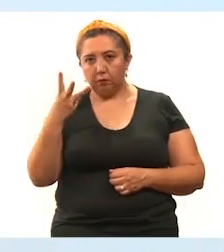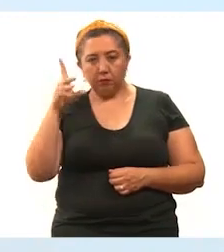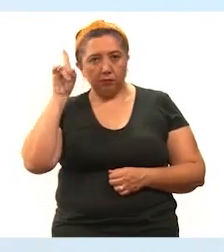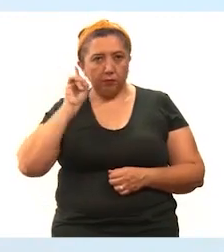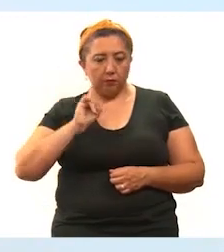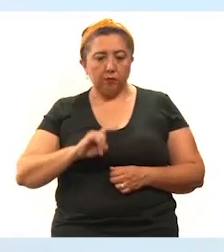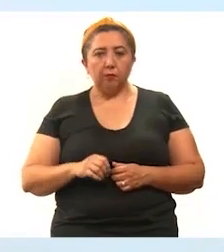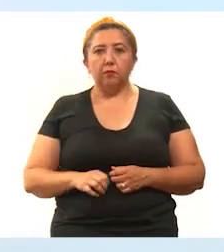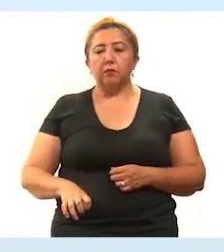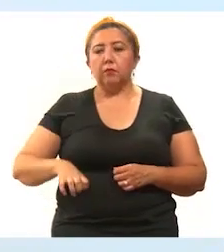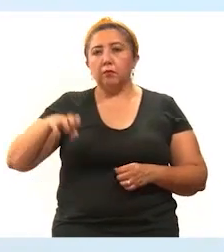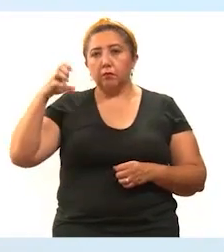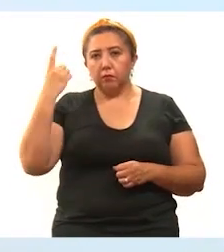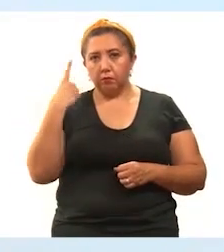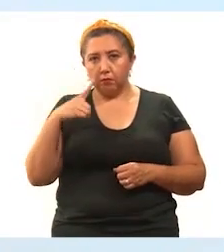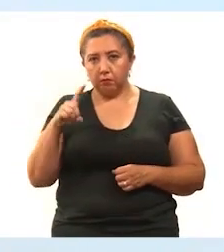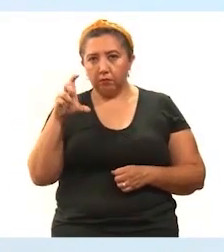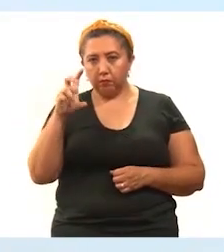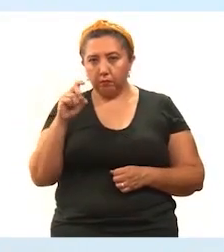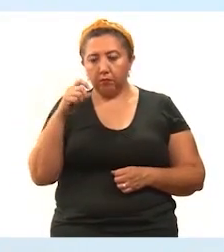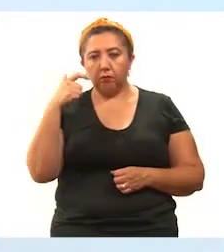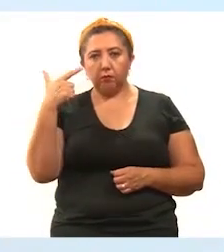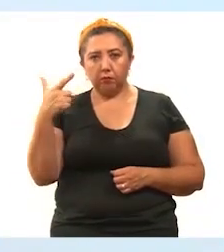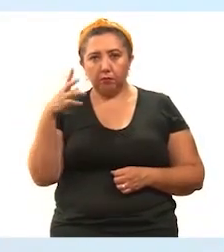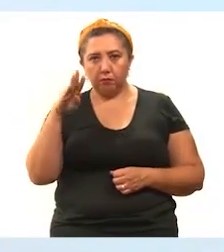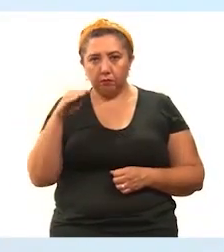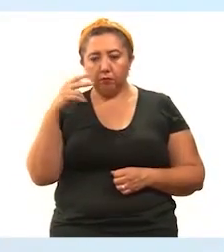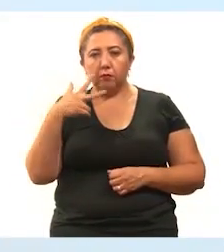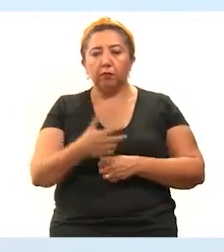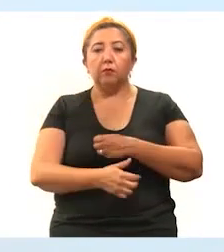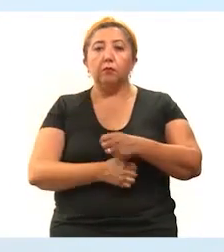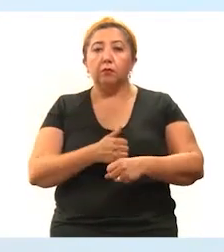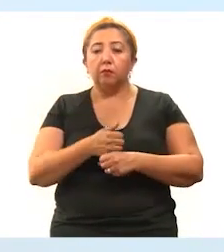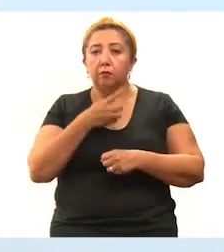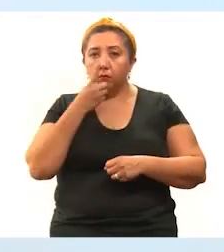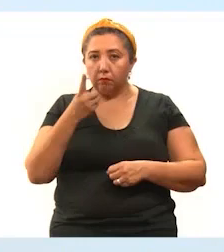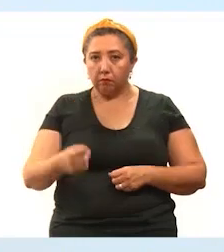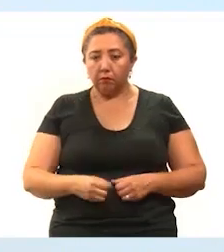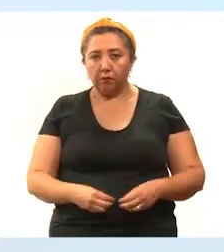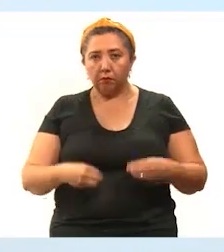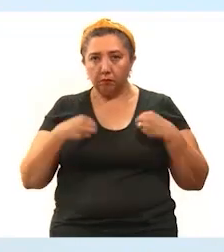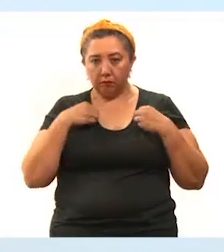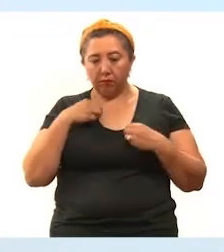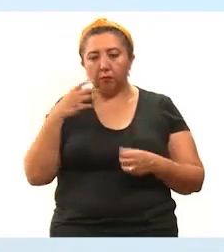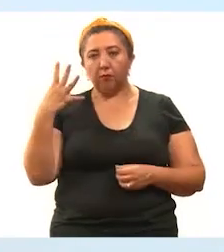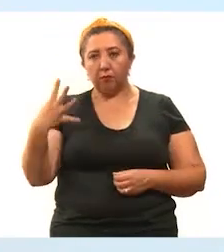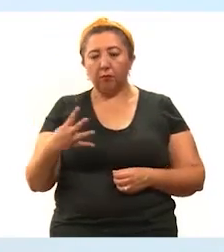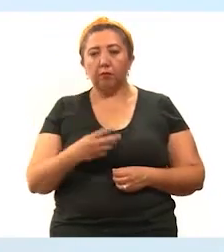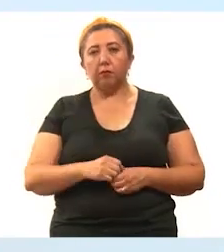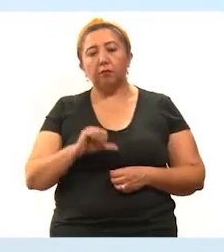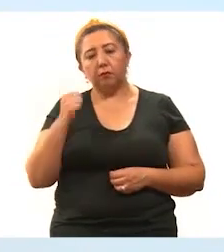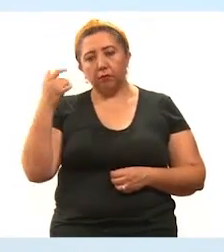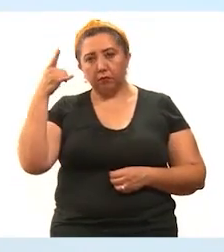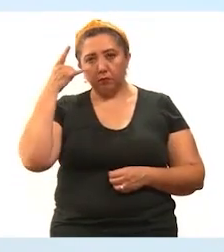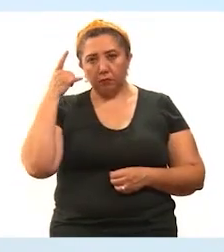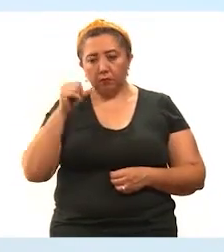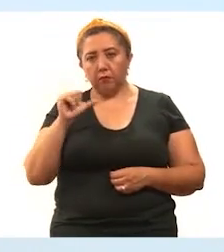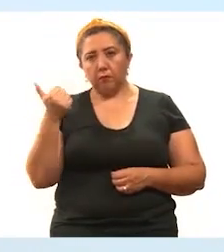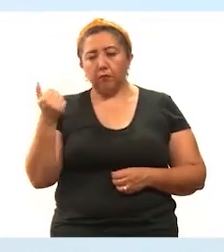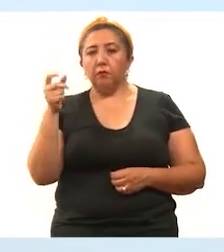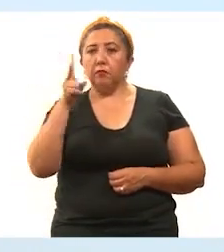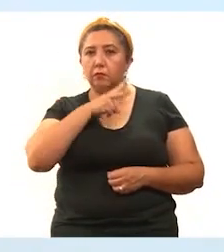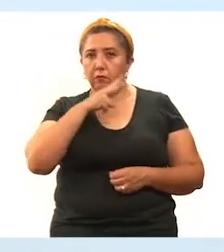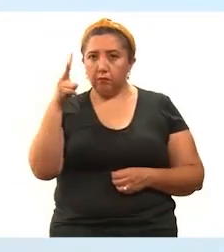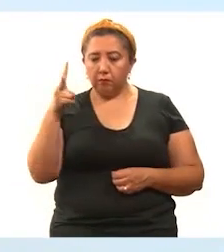3 mujeres, de un rango de edad de 37 a 90 años. 4 residían en Mérida, 1 en Campeche y 1 en